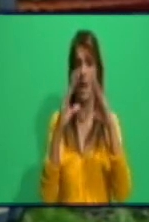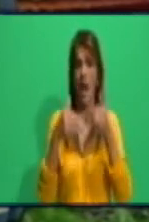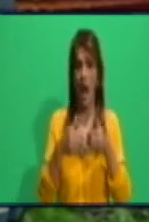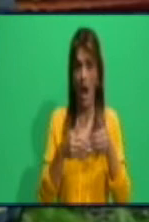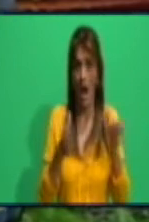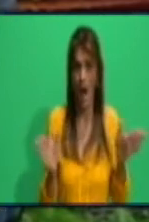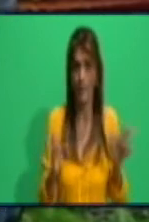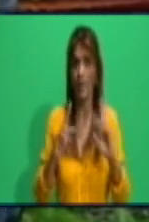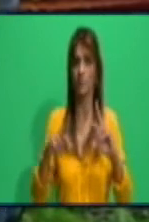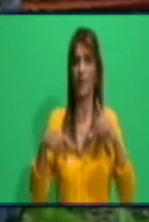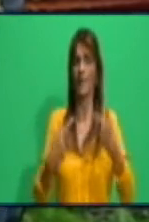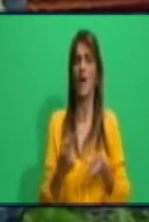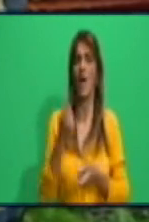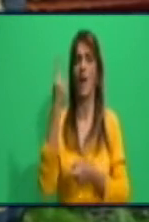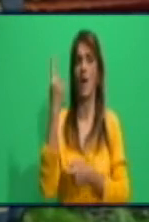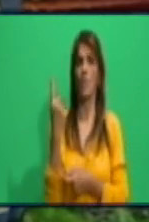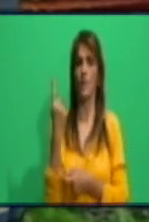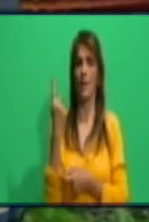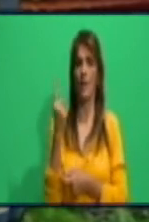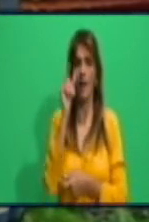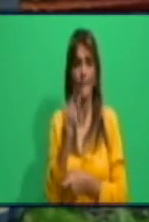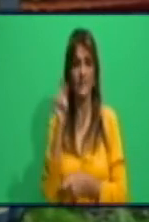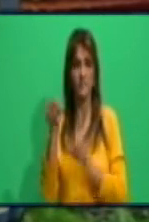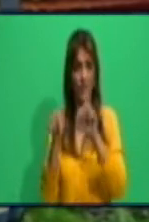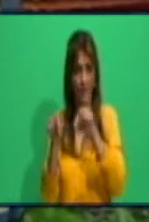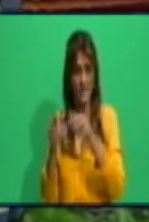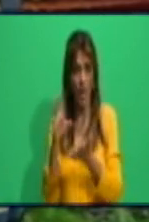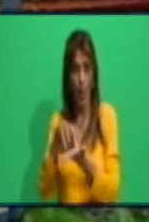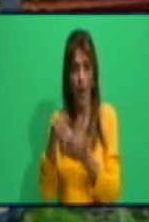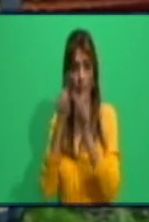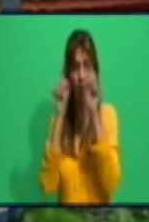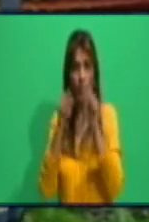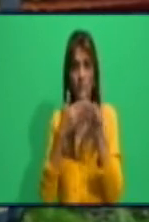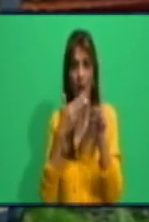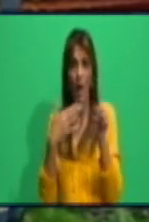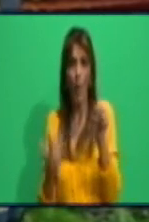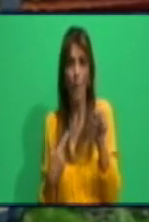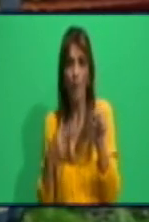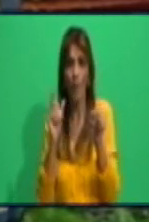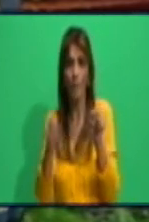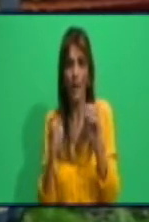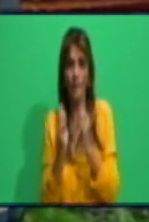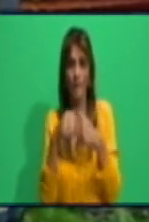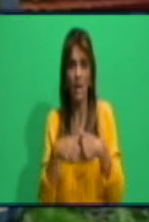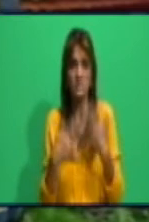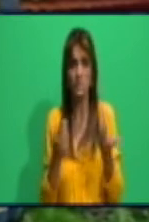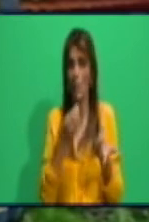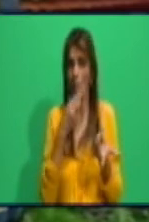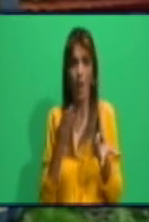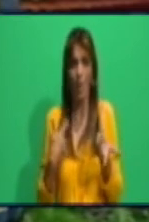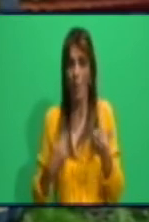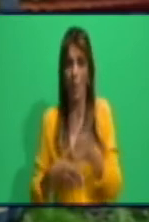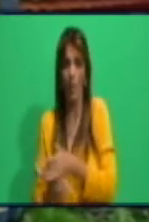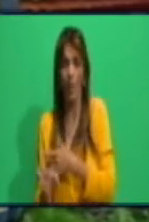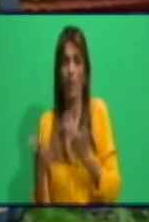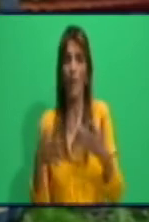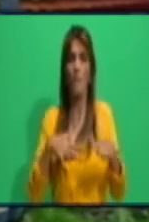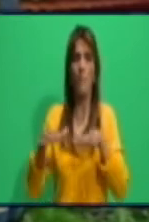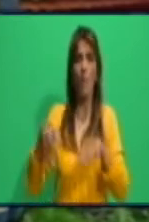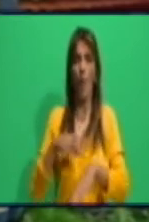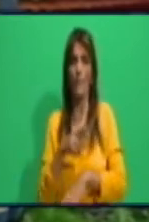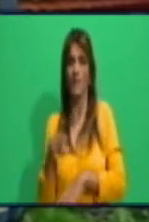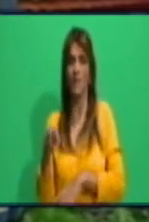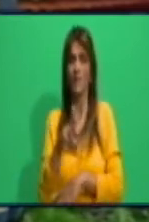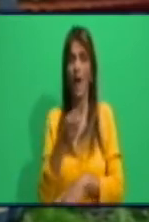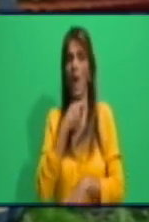vecinos preguntan, yo tengo que ir a comprar el pan, ¿y cómo voy a ir si hay restricción de movilidad? Si salgo a la calle me